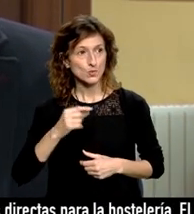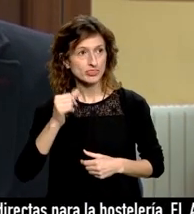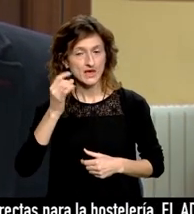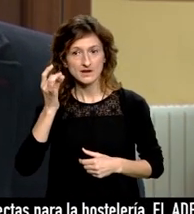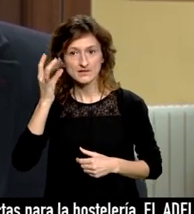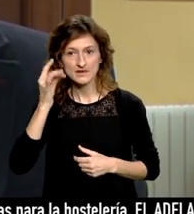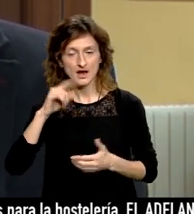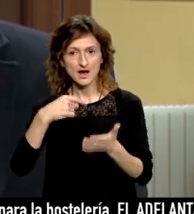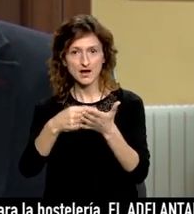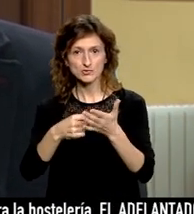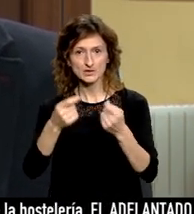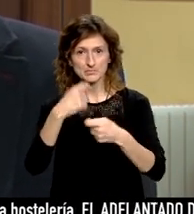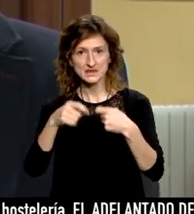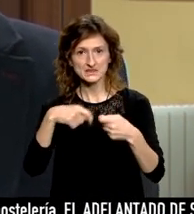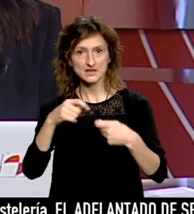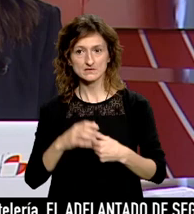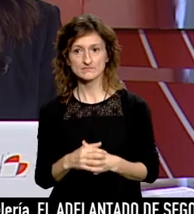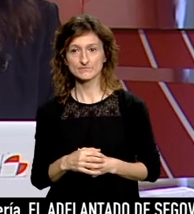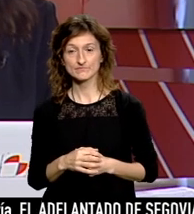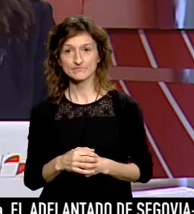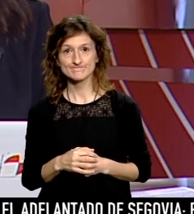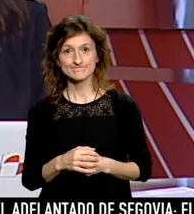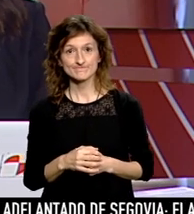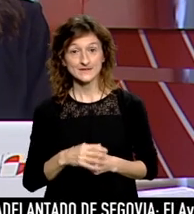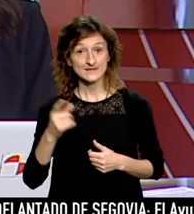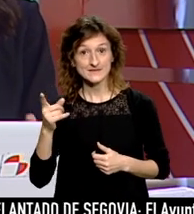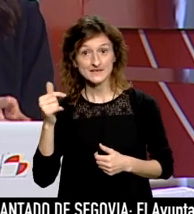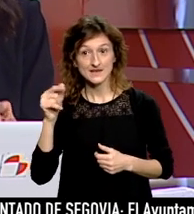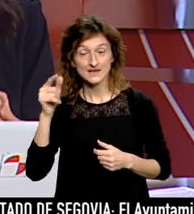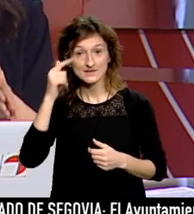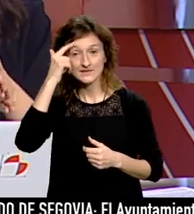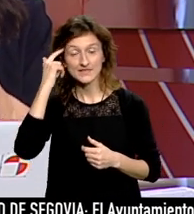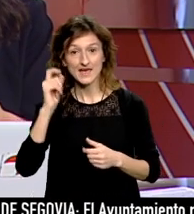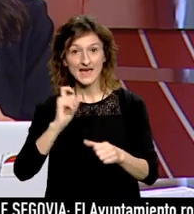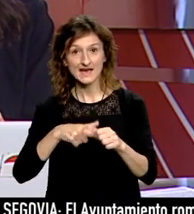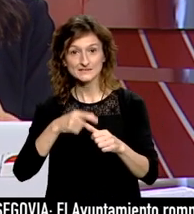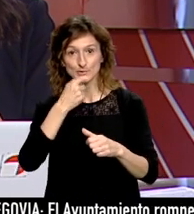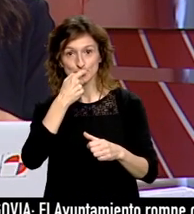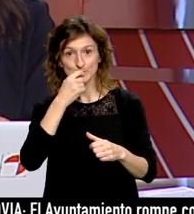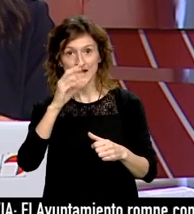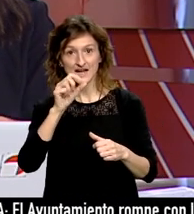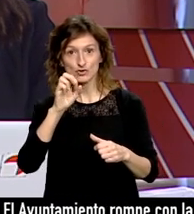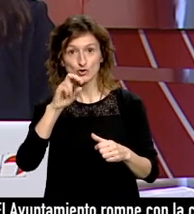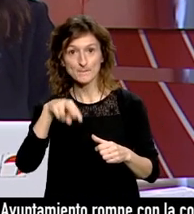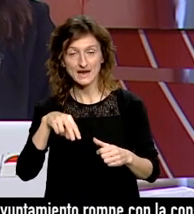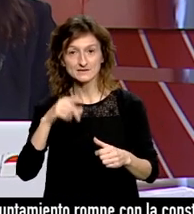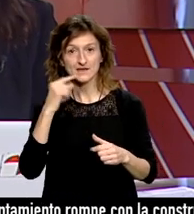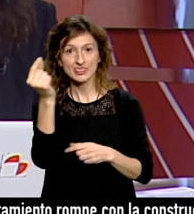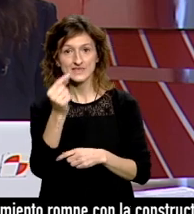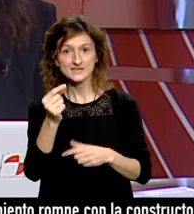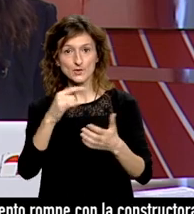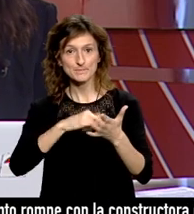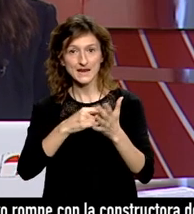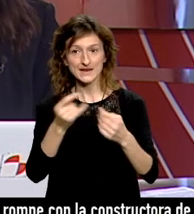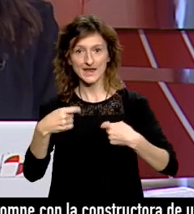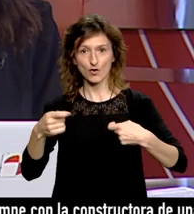ocurrió anotar los cafés que se vendían. Y es en ese instante cuando el exárbitro Carlos Román González empieza a diseñar